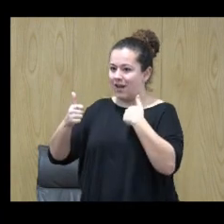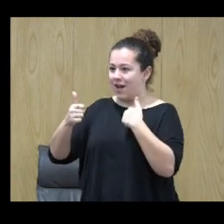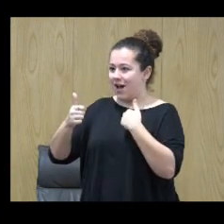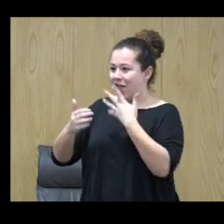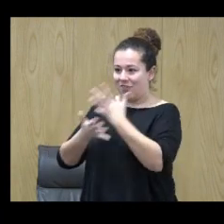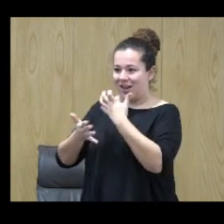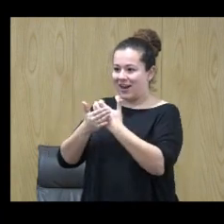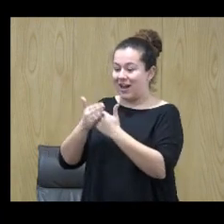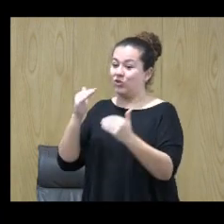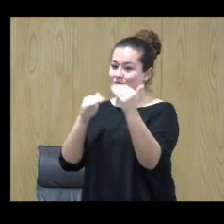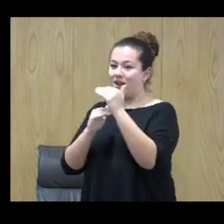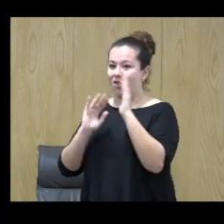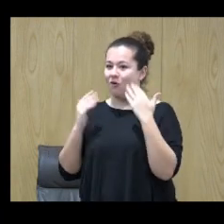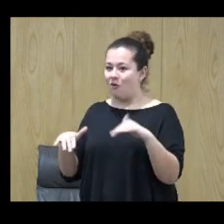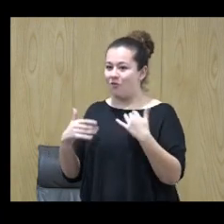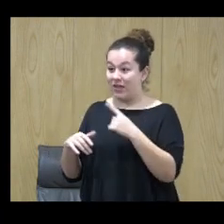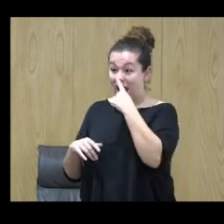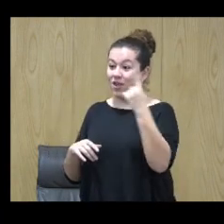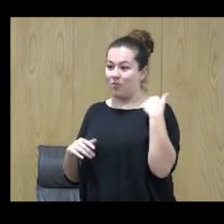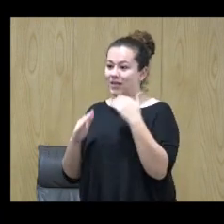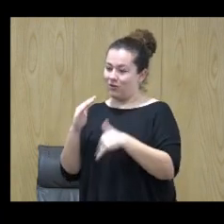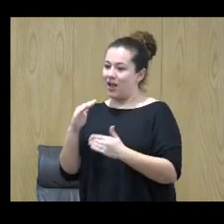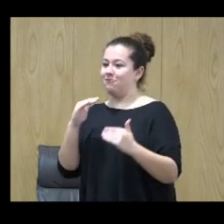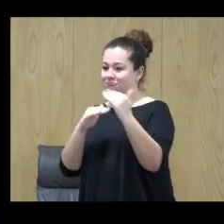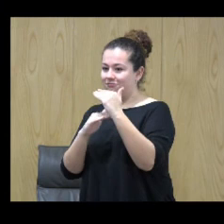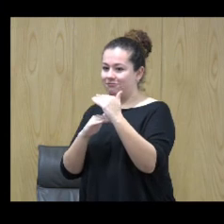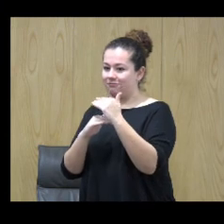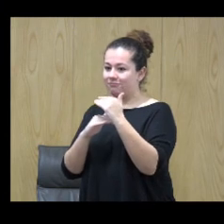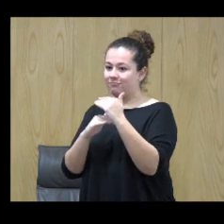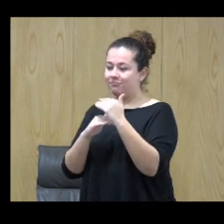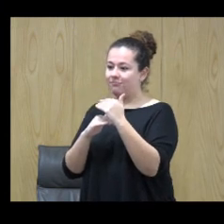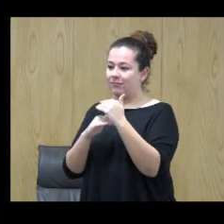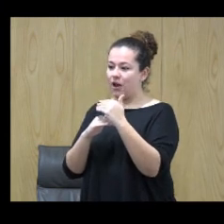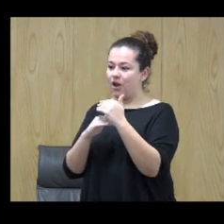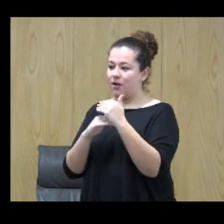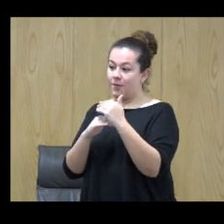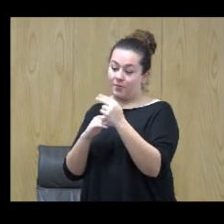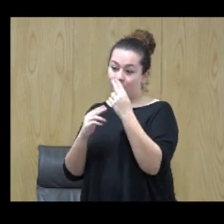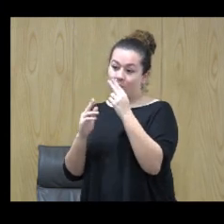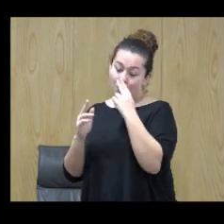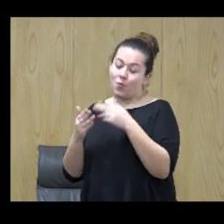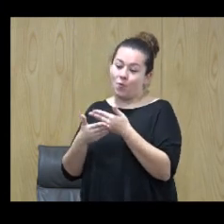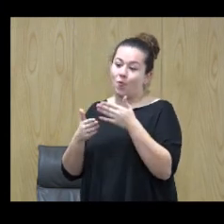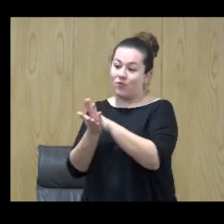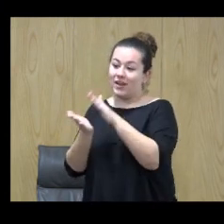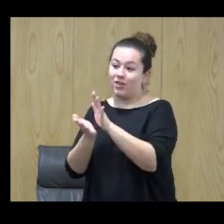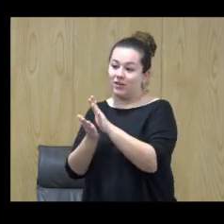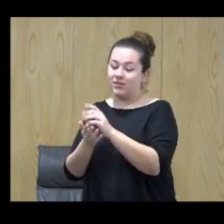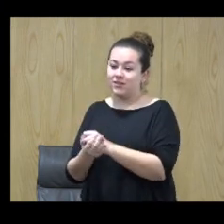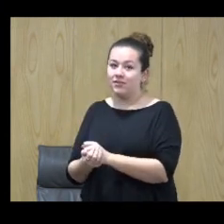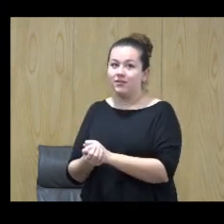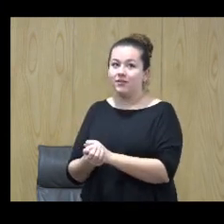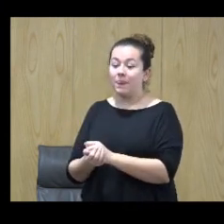descargas del año pasado, por ejemplo, de las publicaciones de Léelo Fácil. Y bueno, tenemos